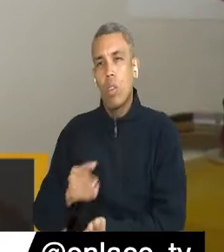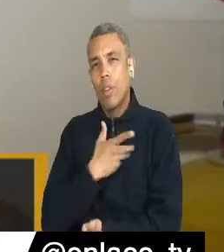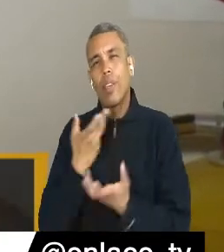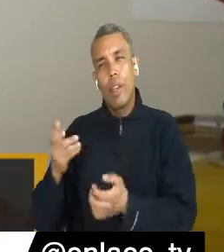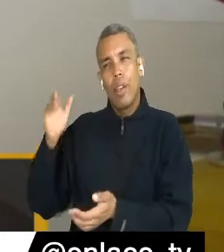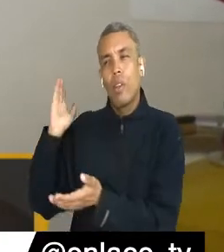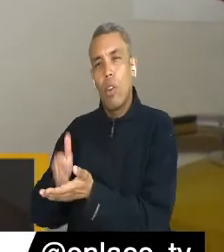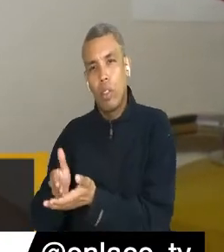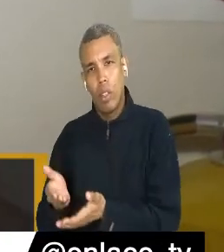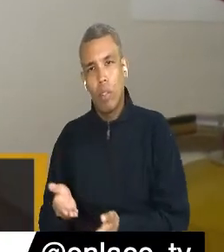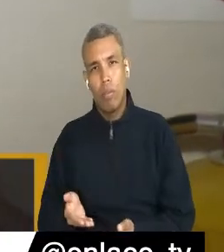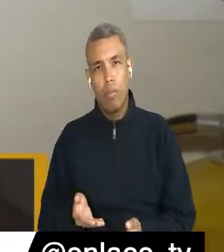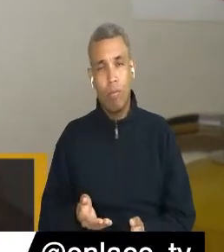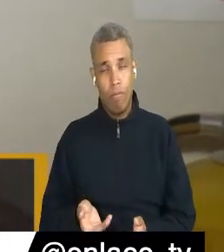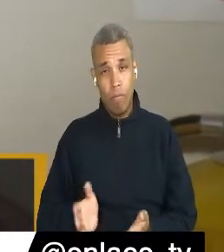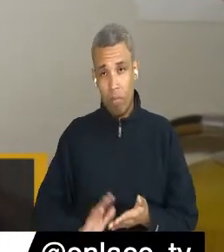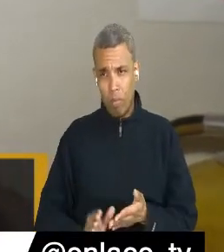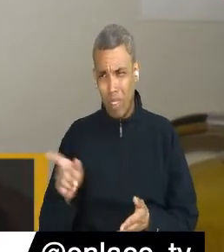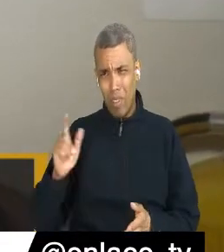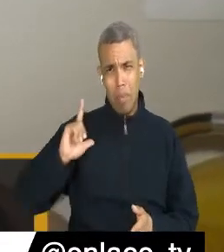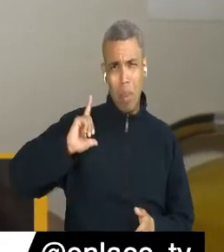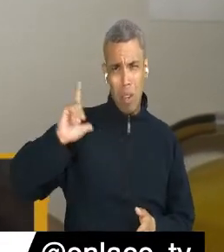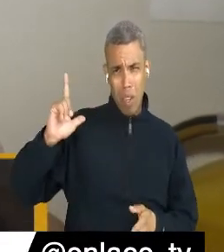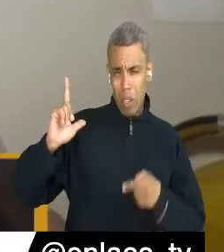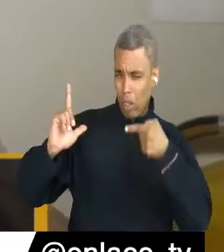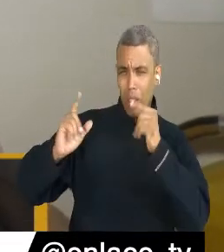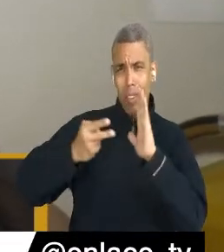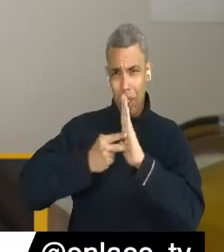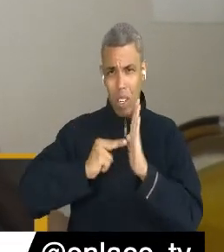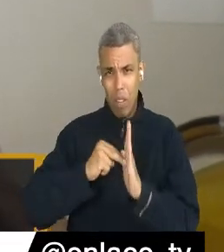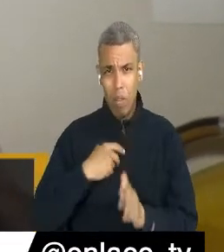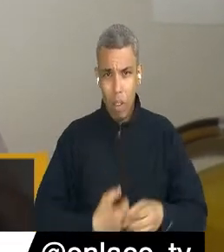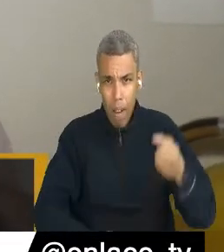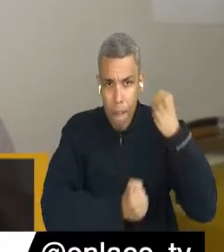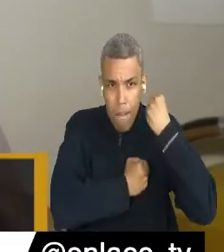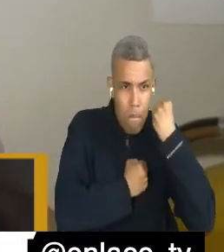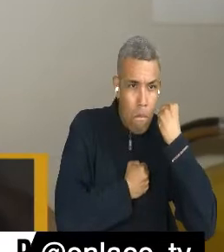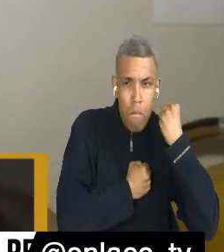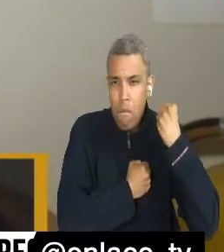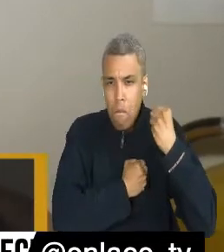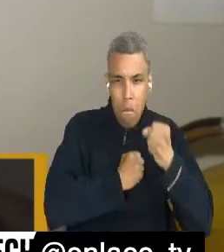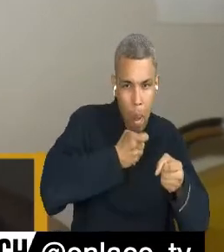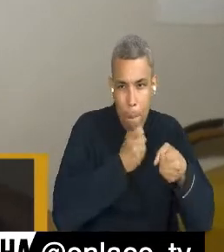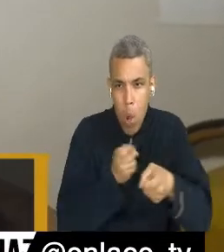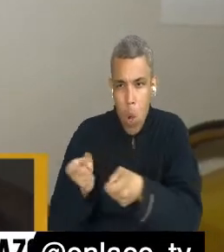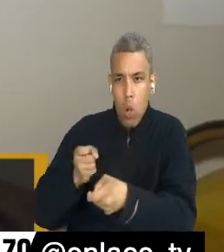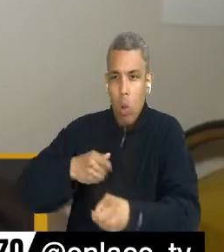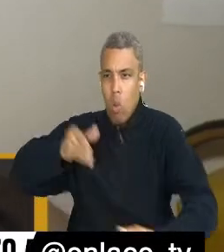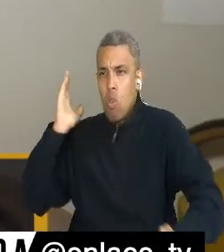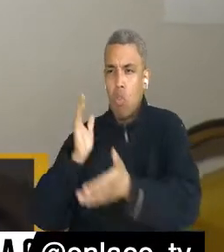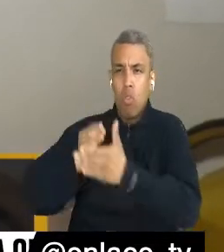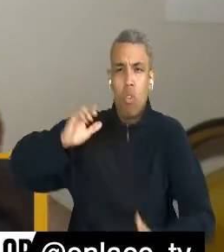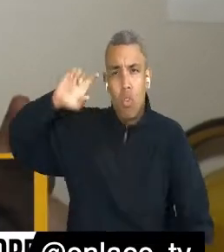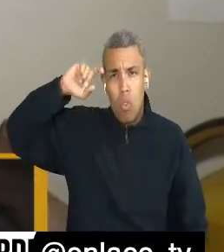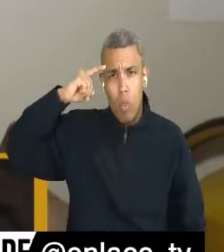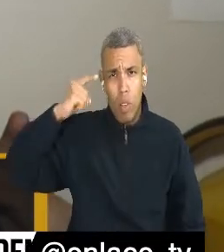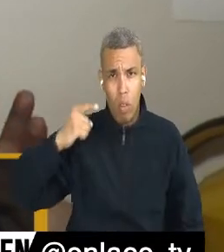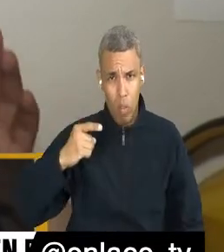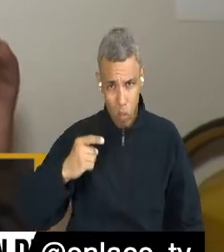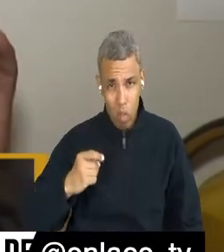social con la insurgencia, en este caso con la insurgencia de la FARC o con la insurgencia del ELN. Siempre son la idea de